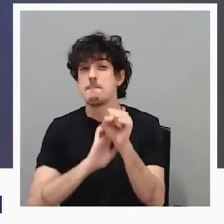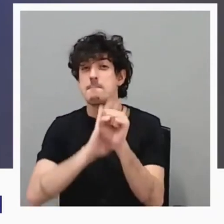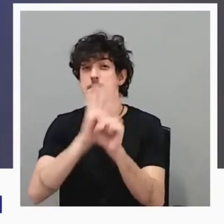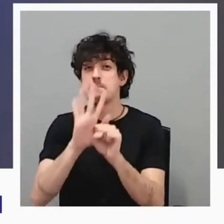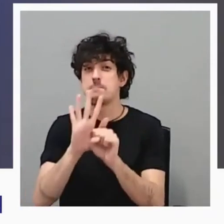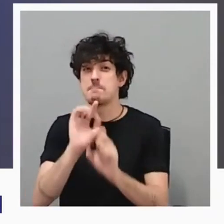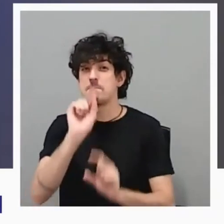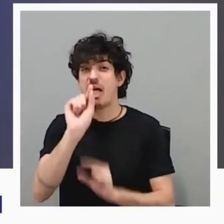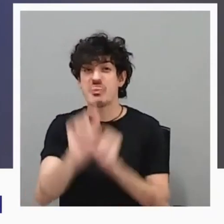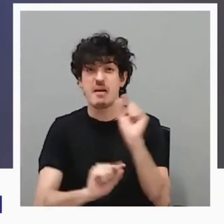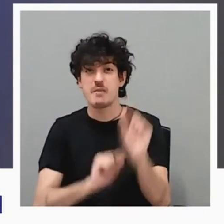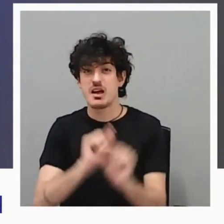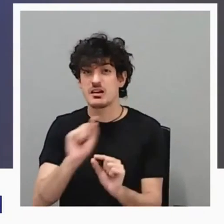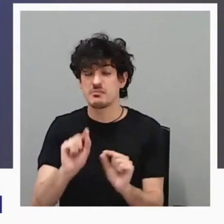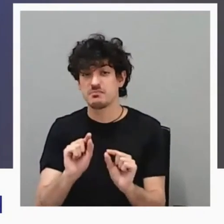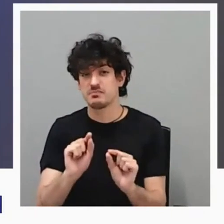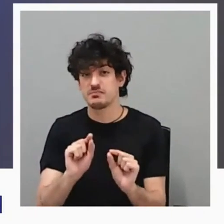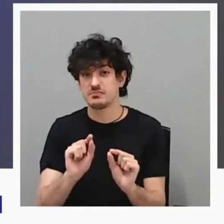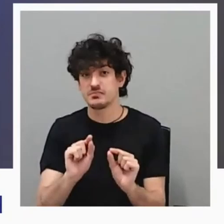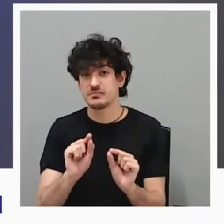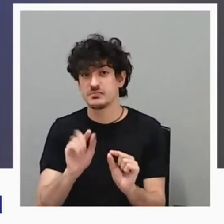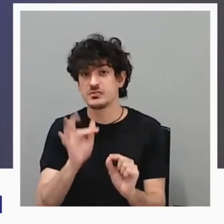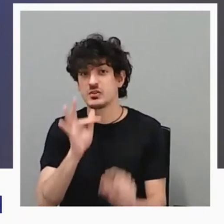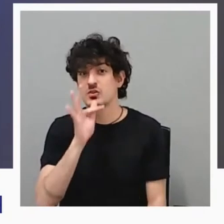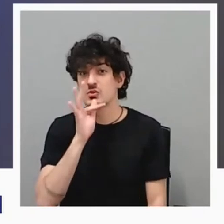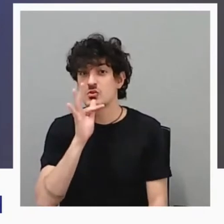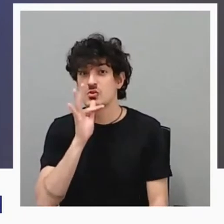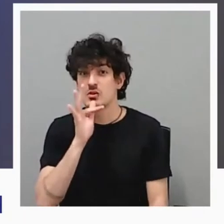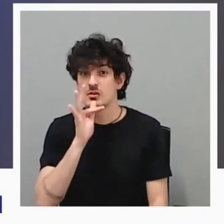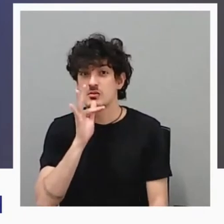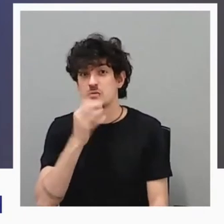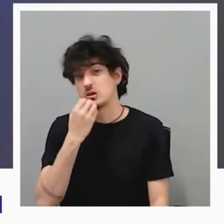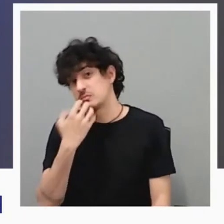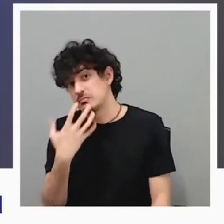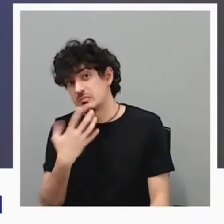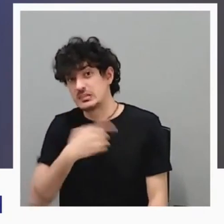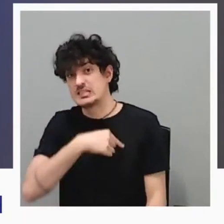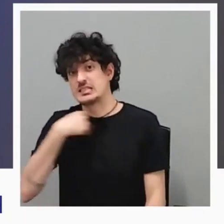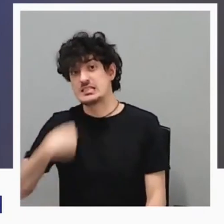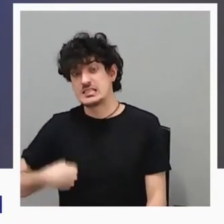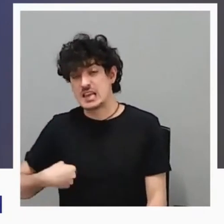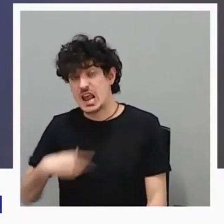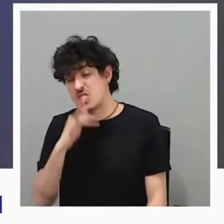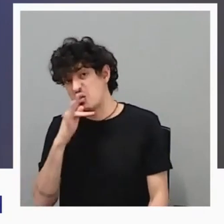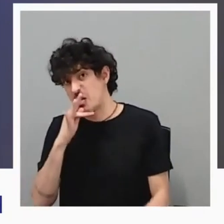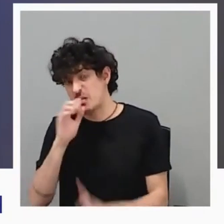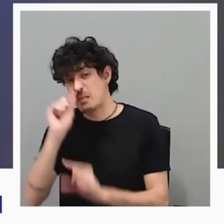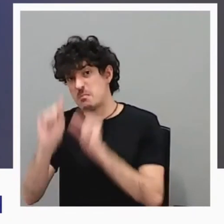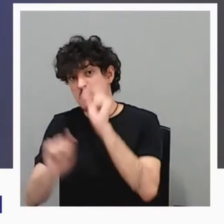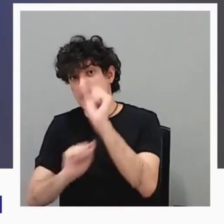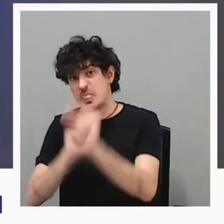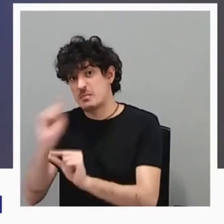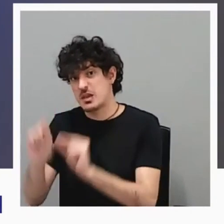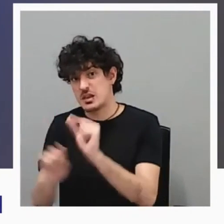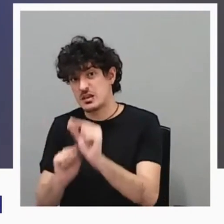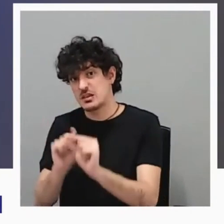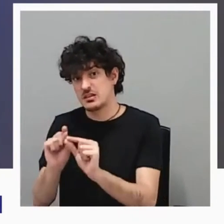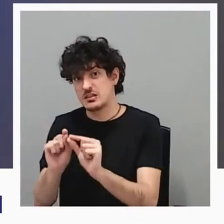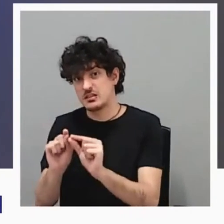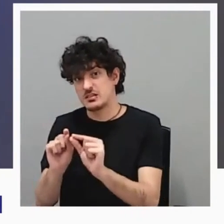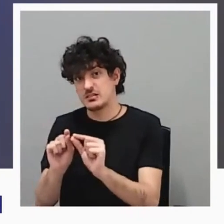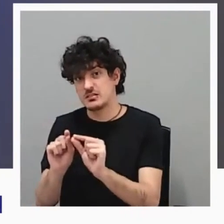¿no? Bueno, en China deben estar en medio de pandemia, lo cual nos habla muy mal de las características morales del Estado